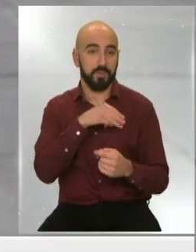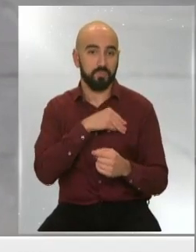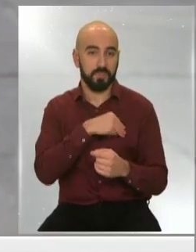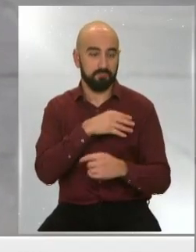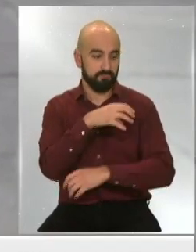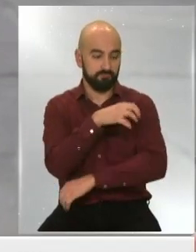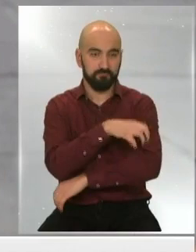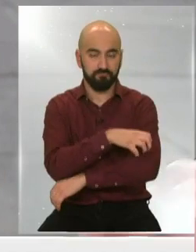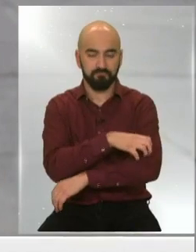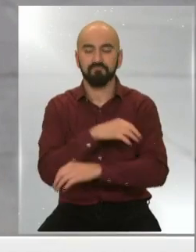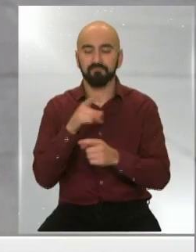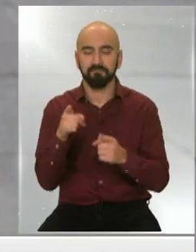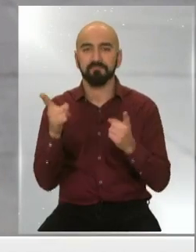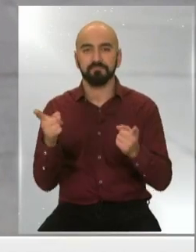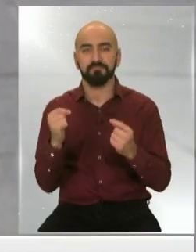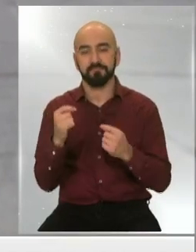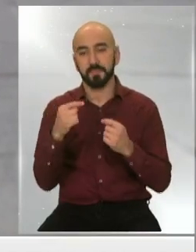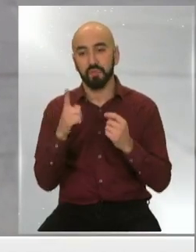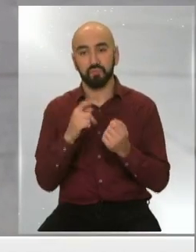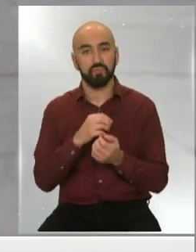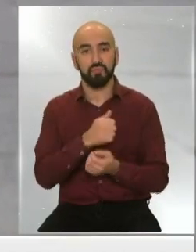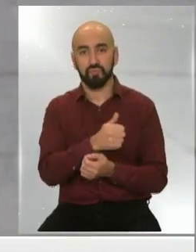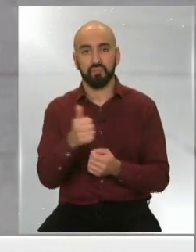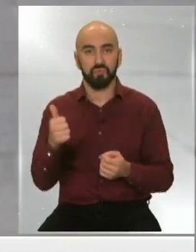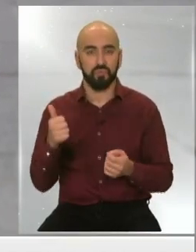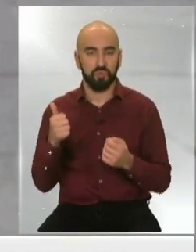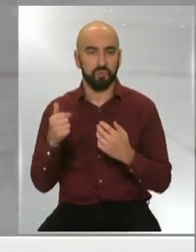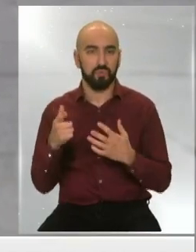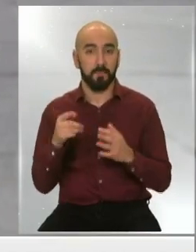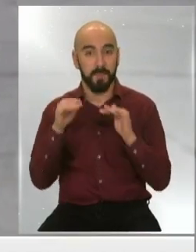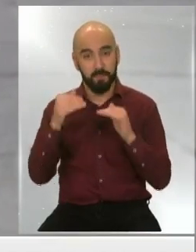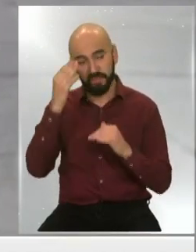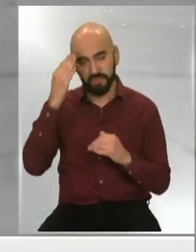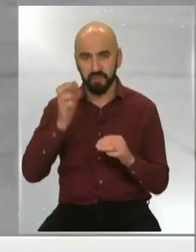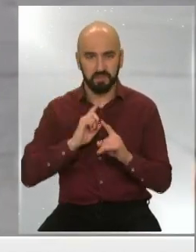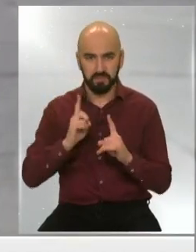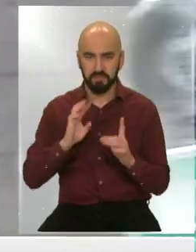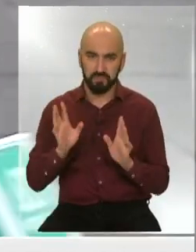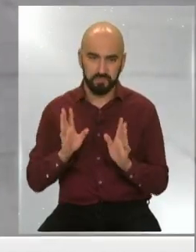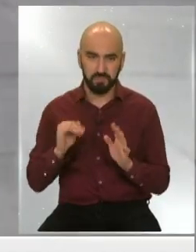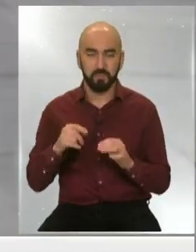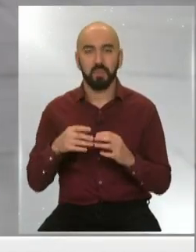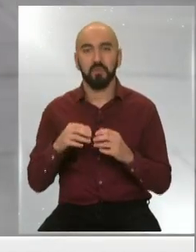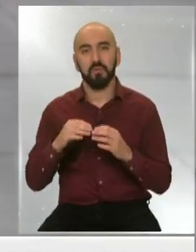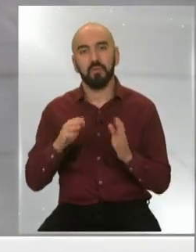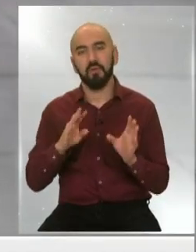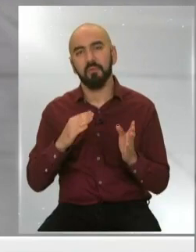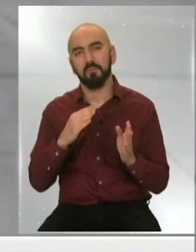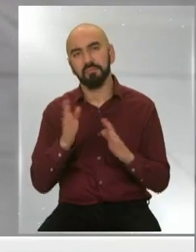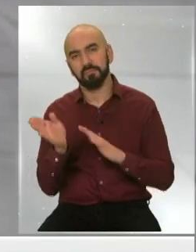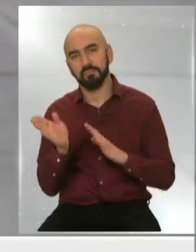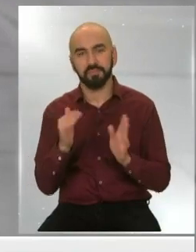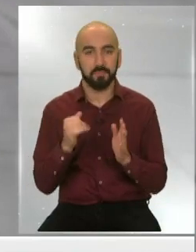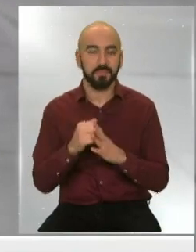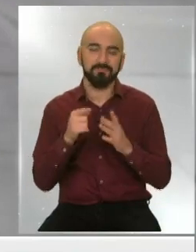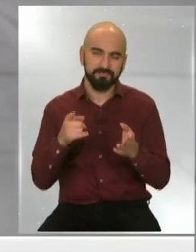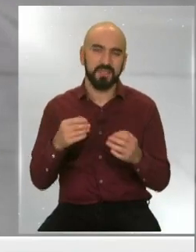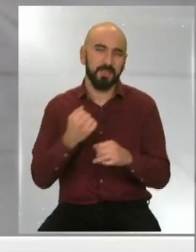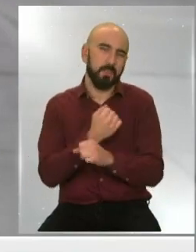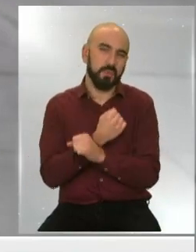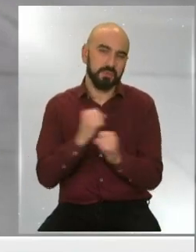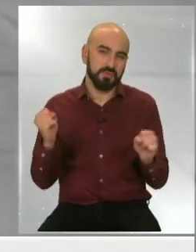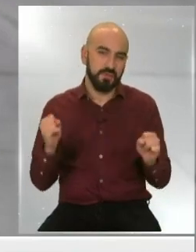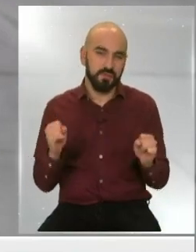no se asegura que todas las familias lo reciban durante ese mismo día, ¿no? Se van a ir entregando también a posterior. Eso es imposible, hay una capacidad